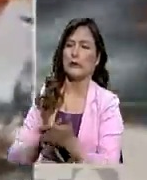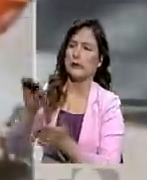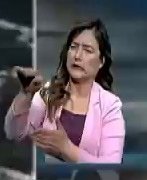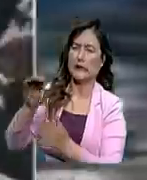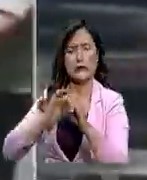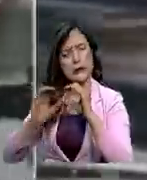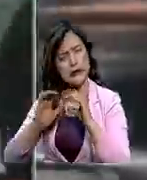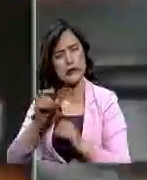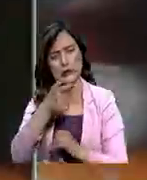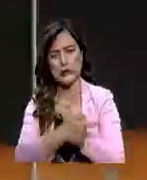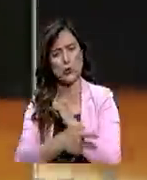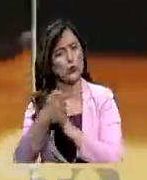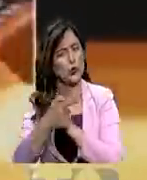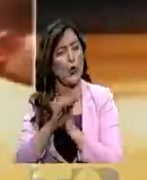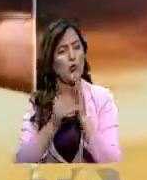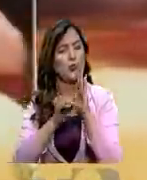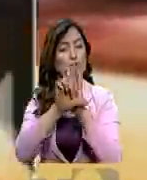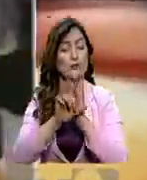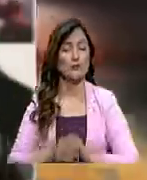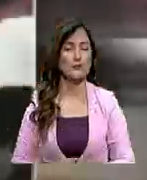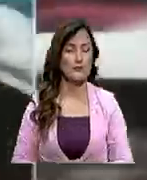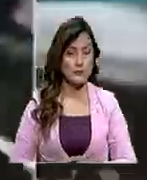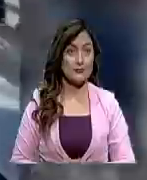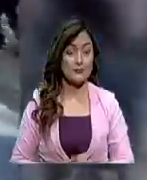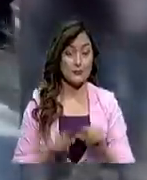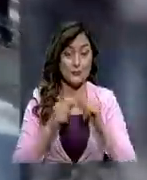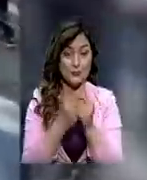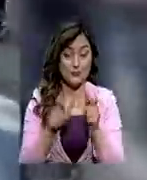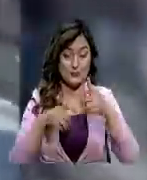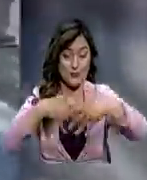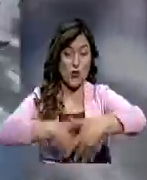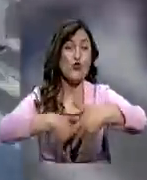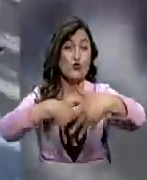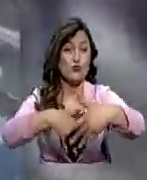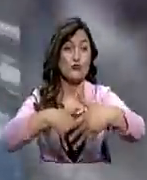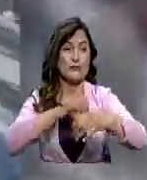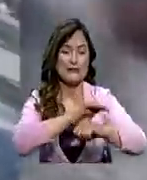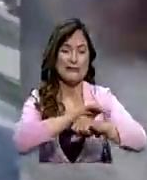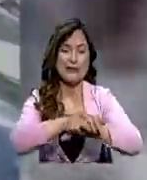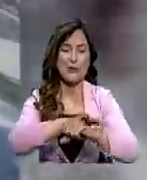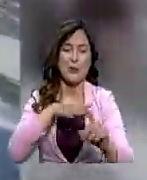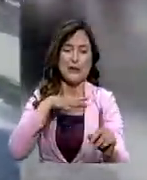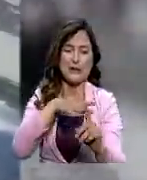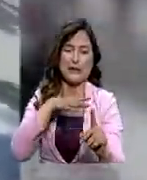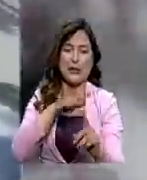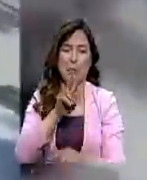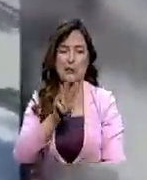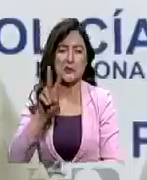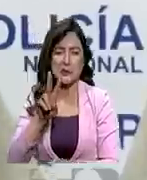delito en contra de la integridad personal se produce en concentraciones masivas, la sanción es la privación de libertad de 22 a